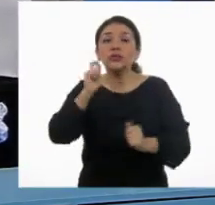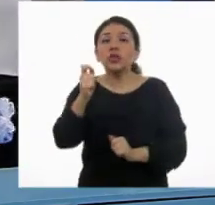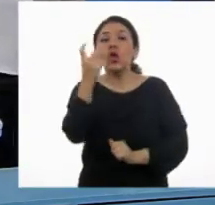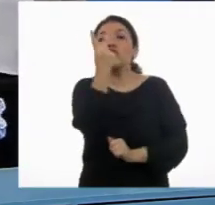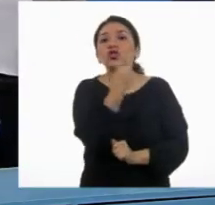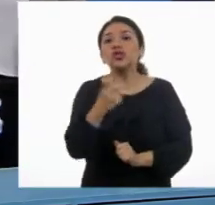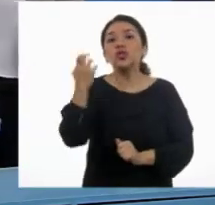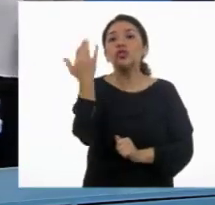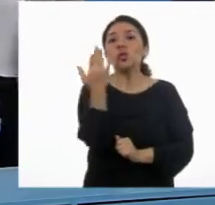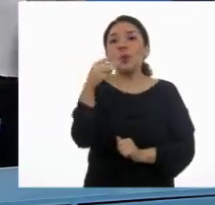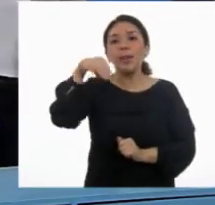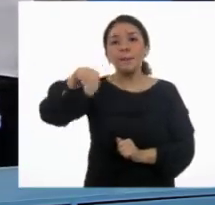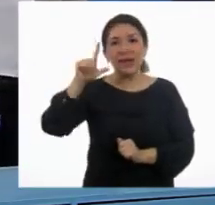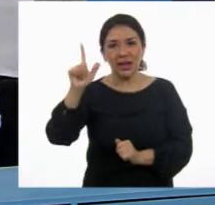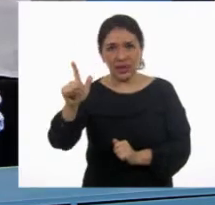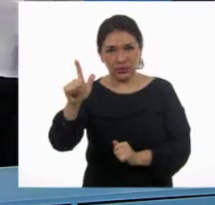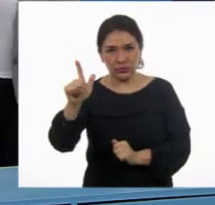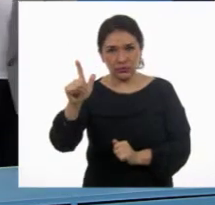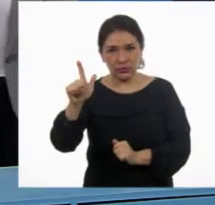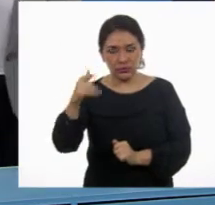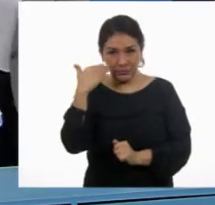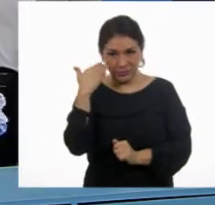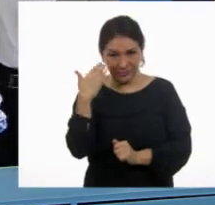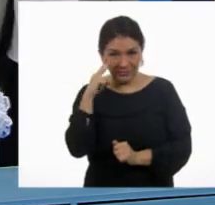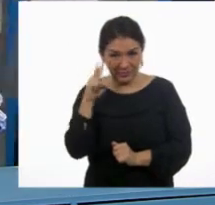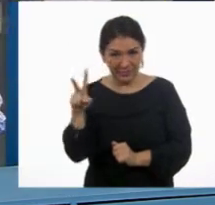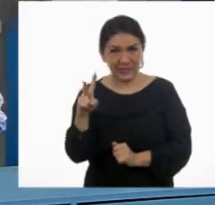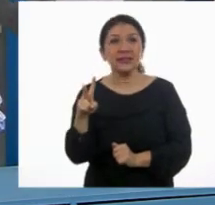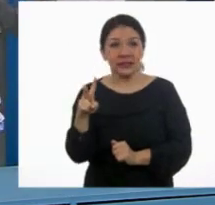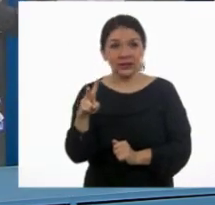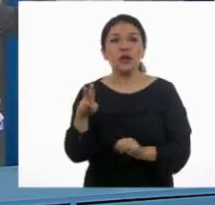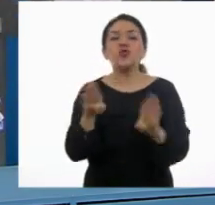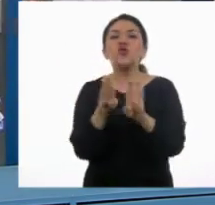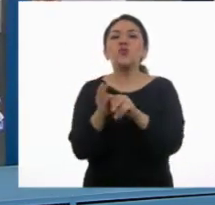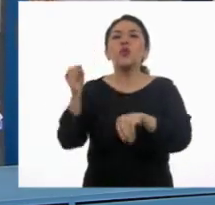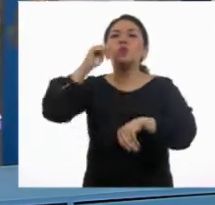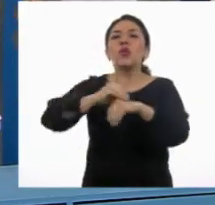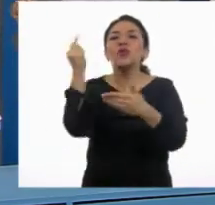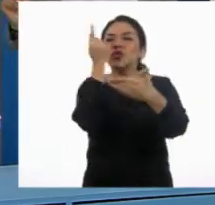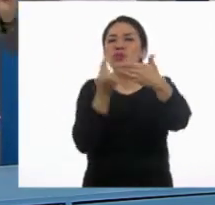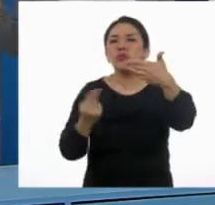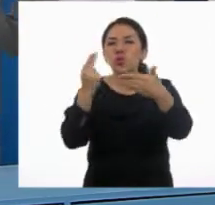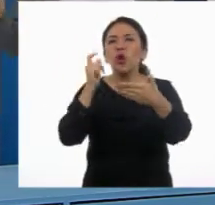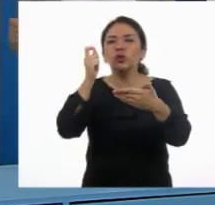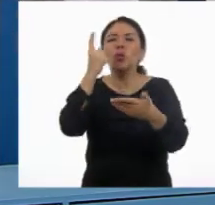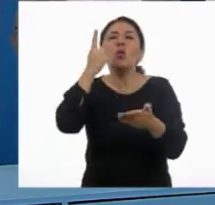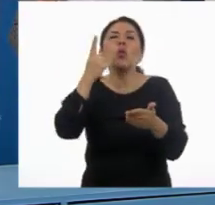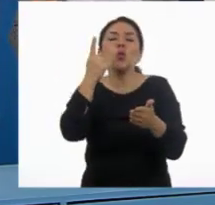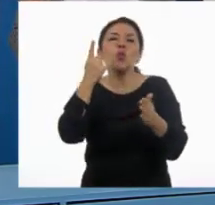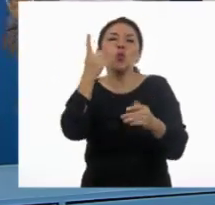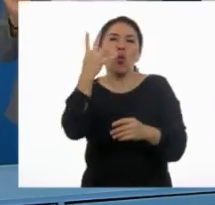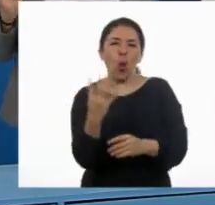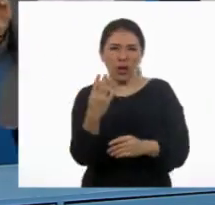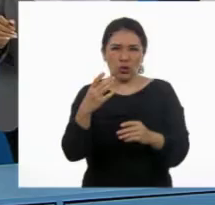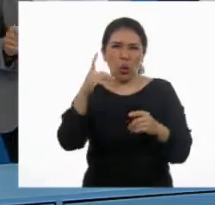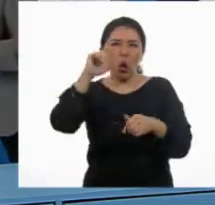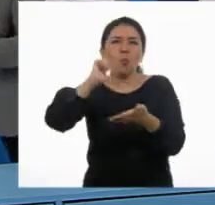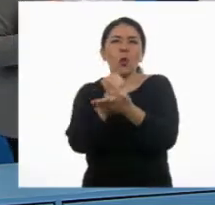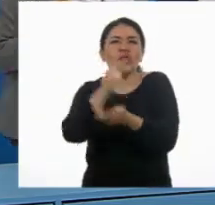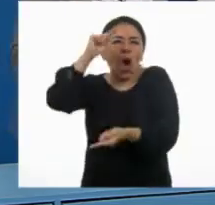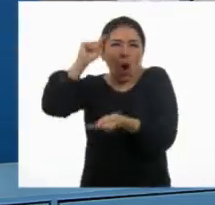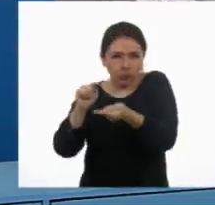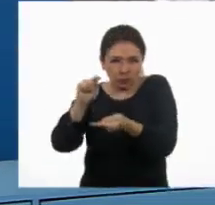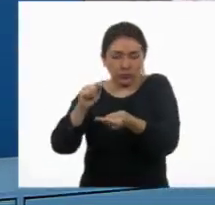serían 250 mililitros. Y su representación en dibujo es de un cuarto. Ahora surgió